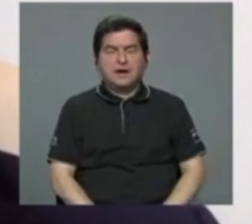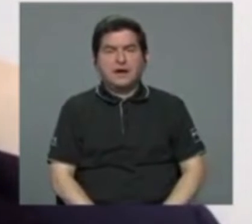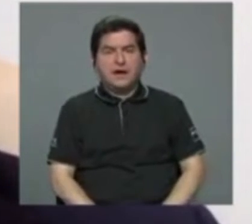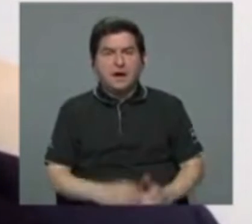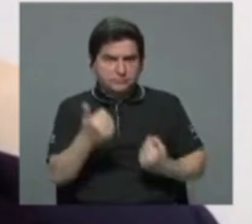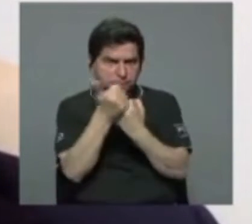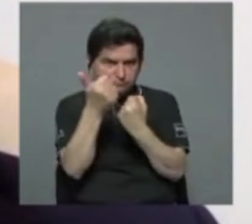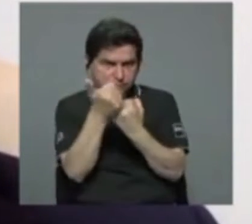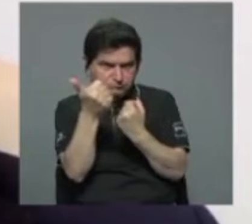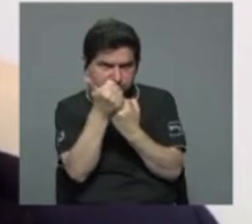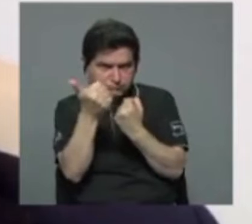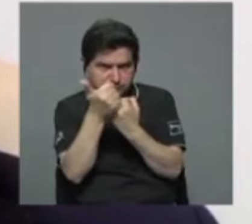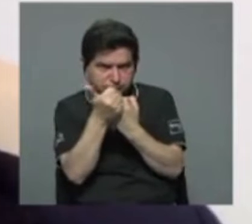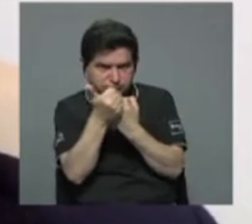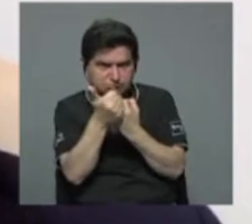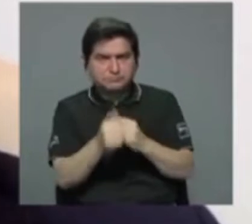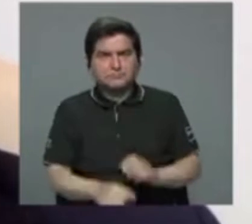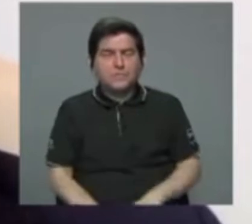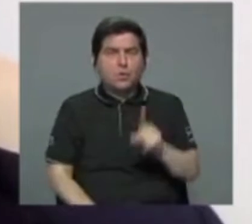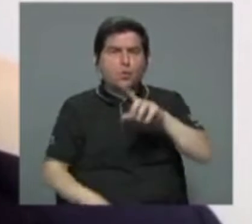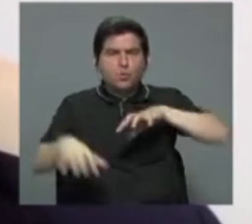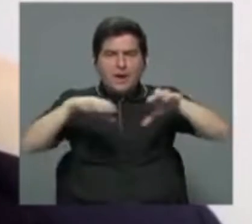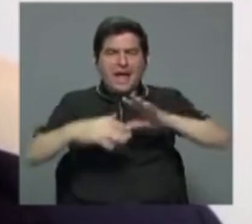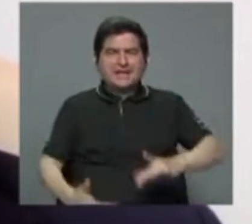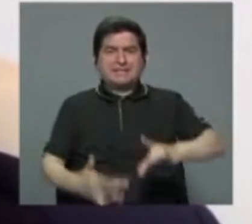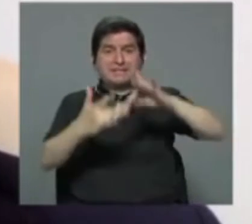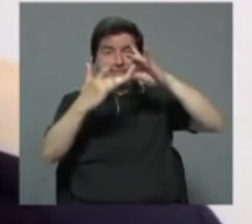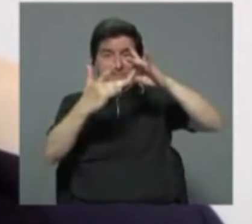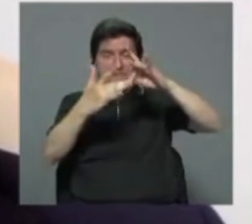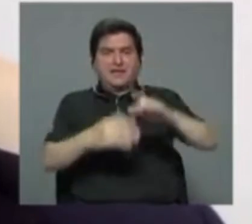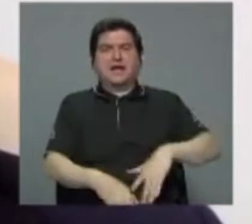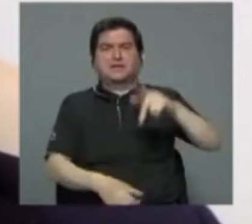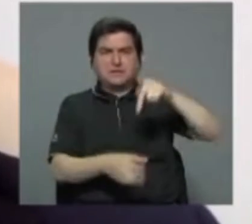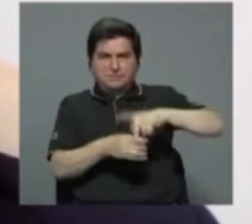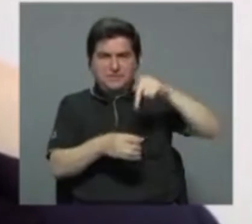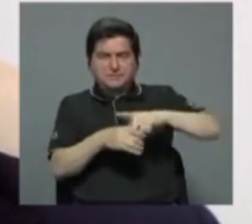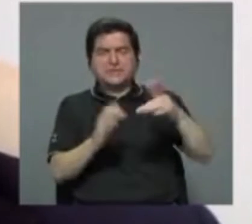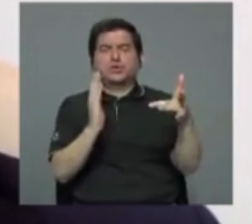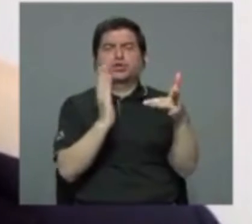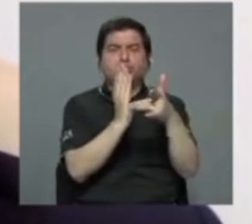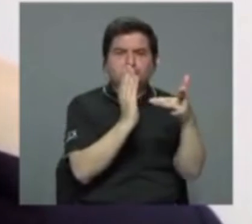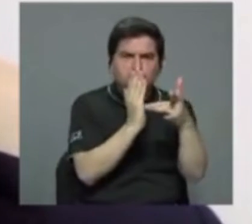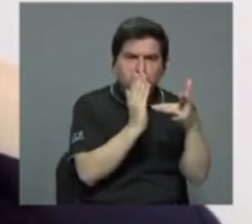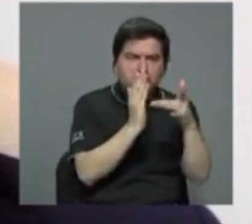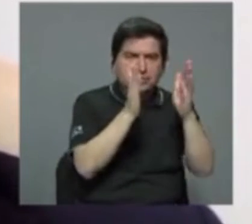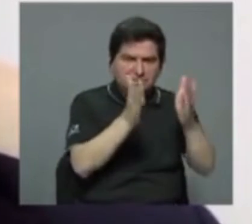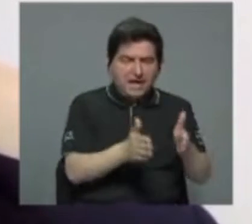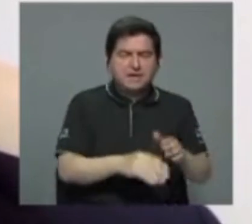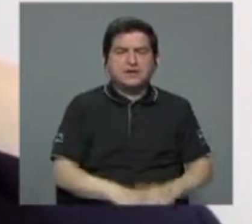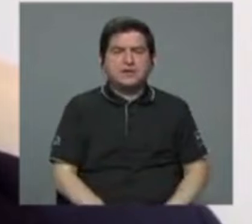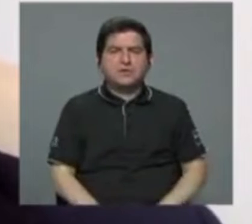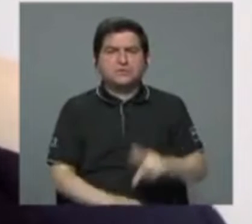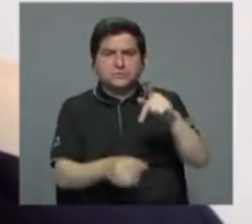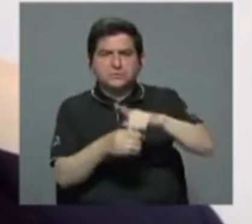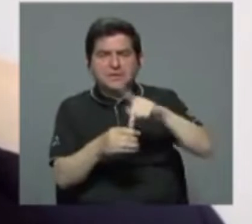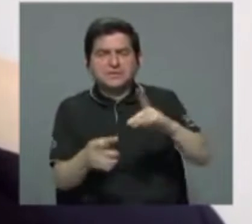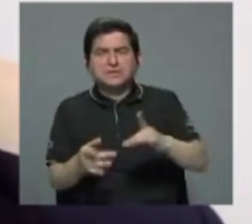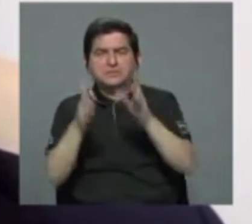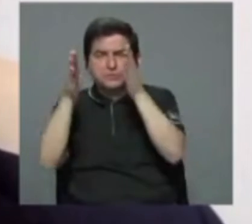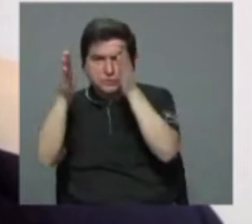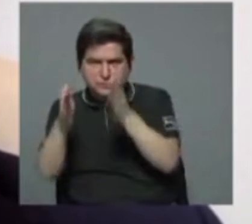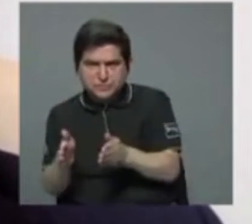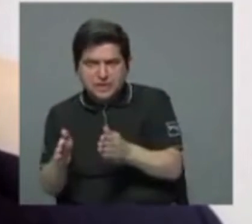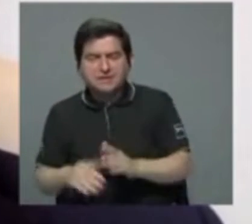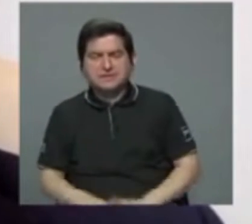copatrocina un evento especial con participación de técnicos, con participación de